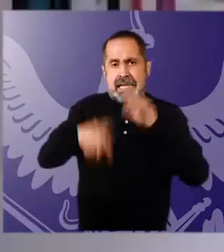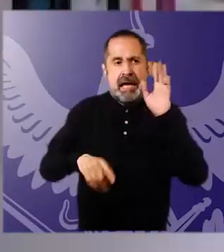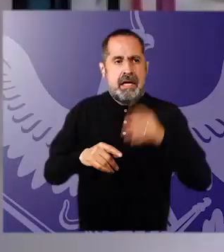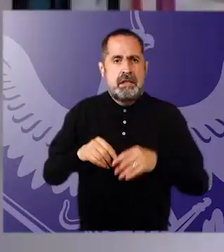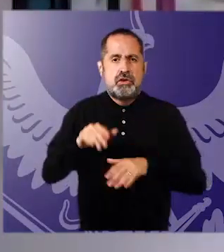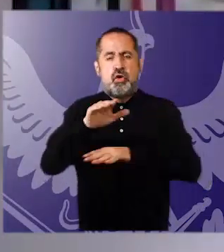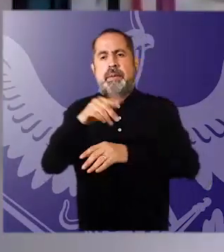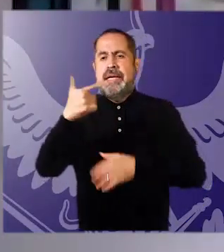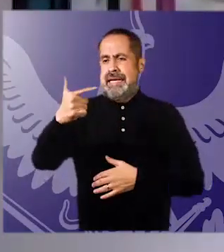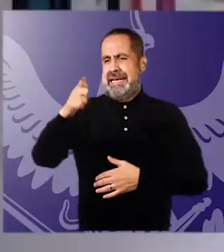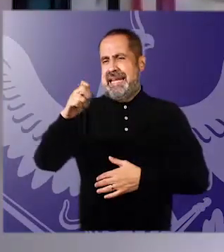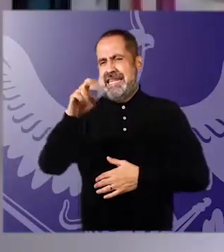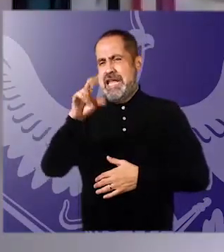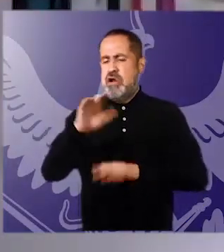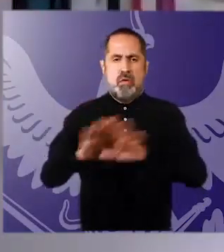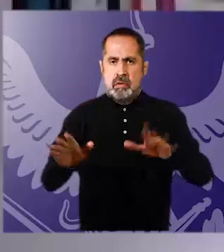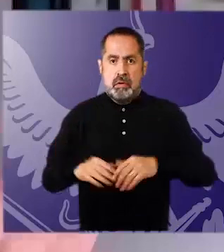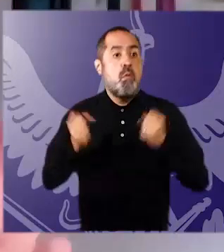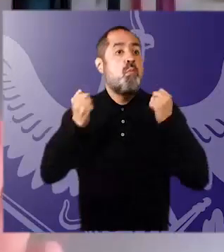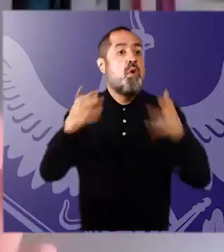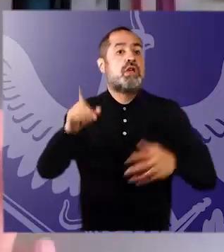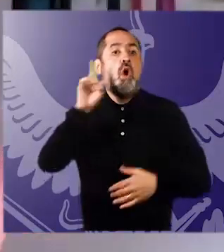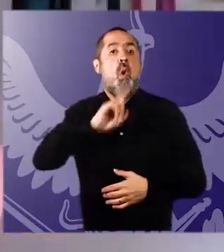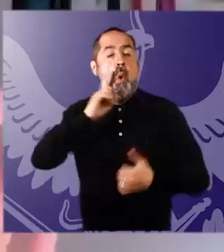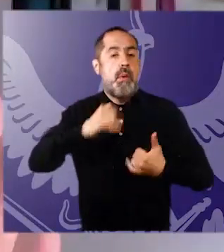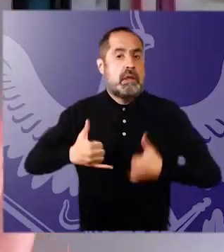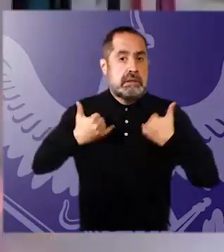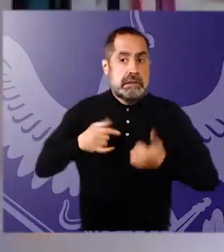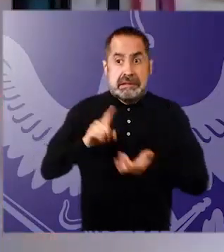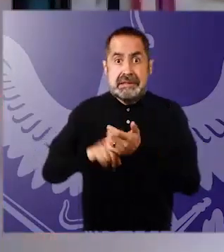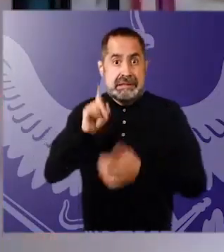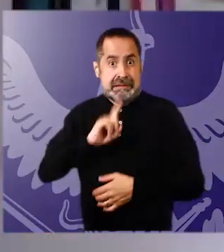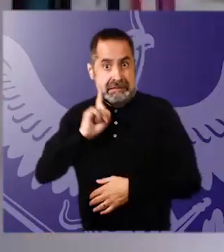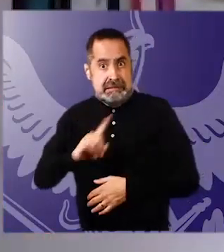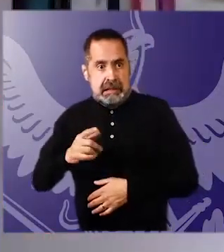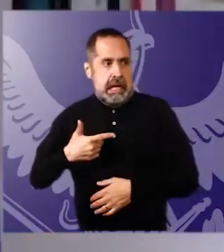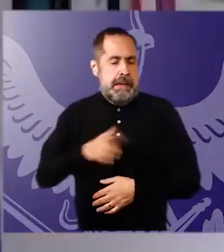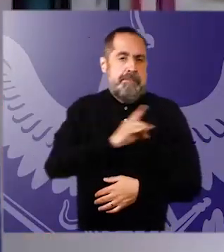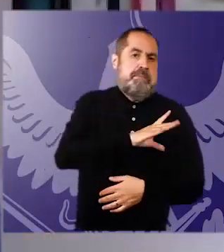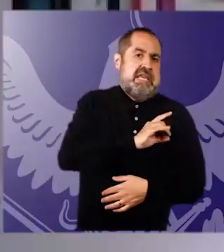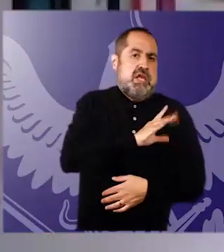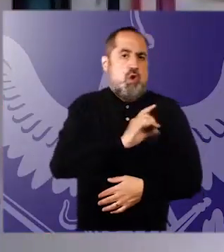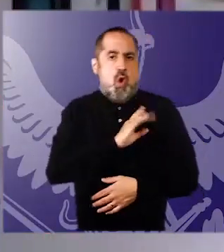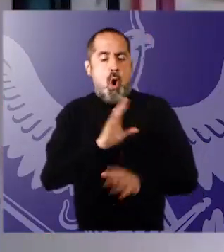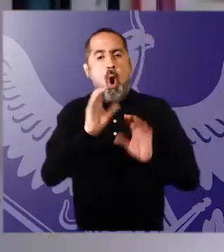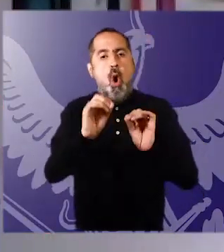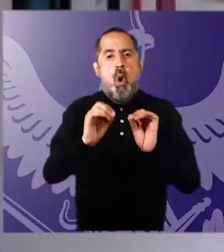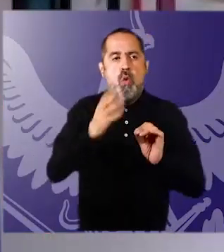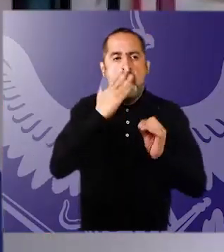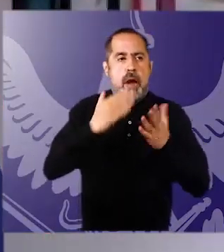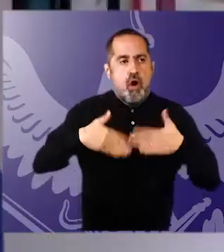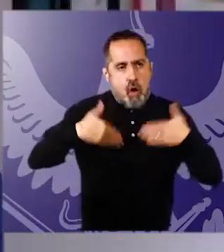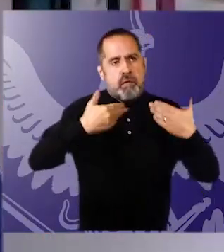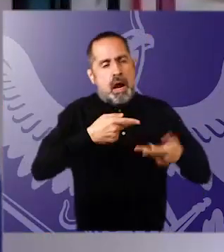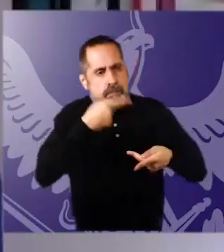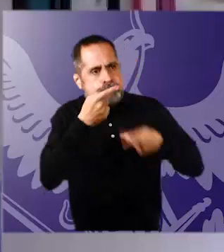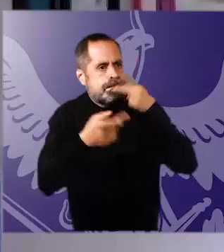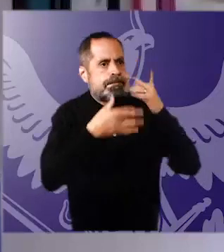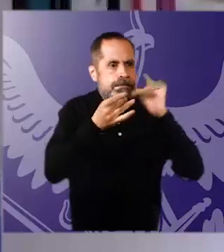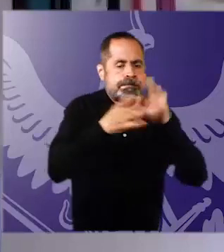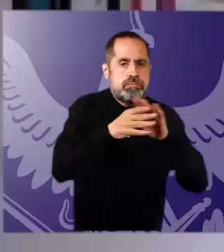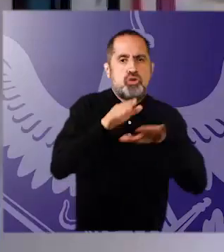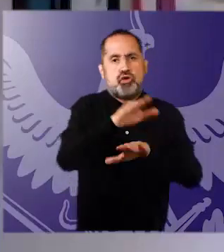ciertos sesgos y mandatos de género. Muchas adolescentes tienen miedo o no